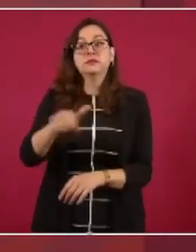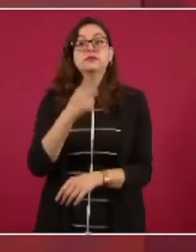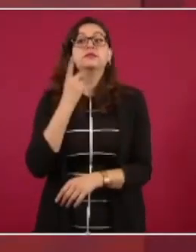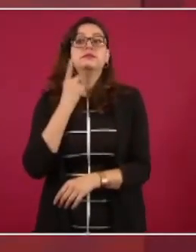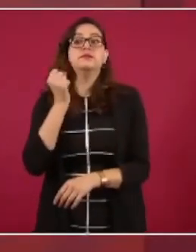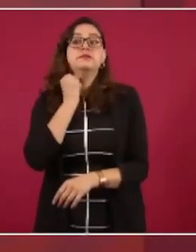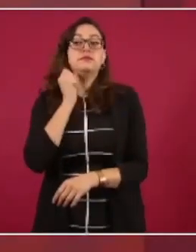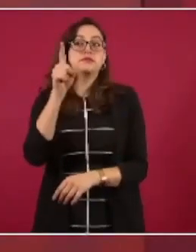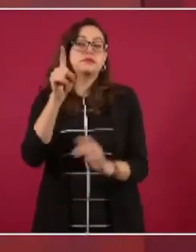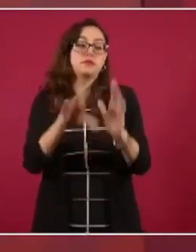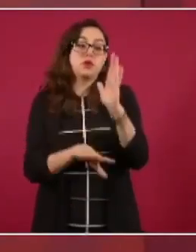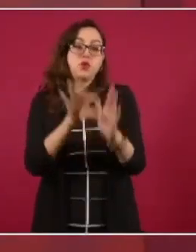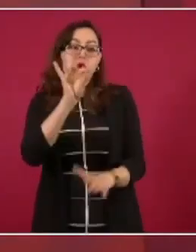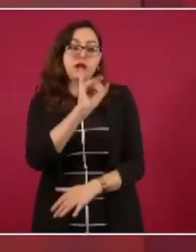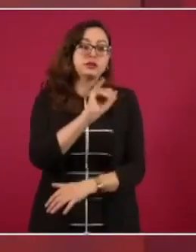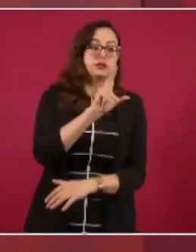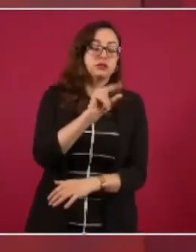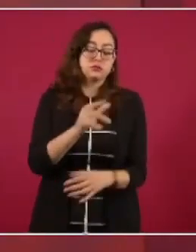del Poder Legislativo.